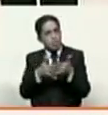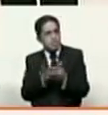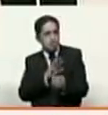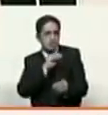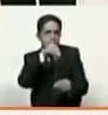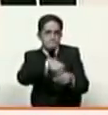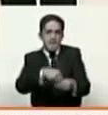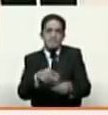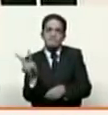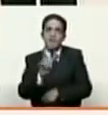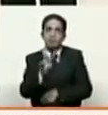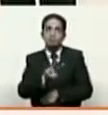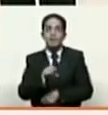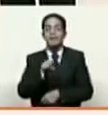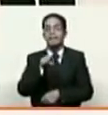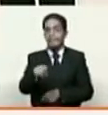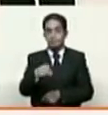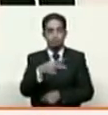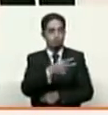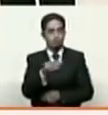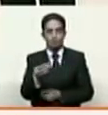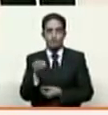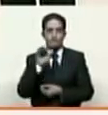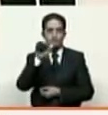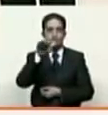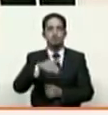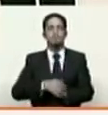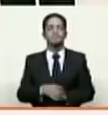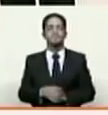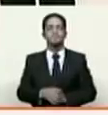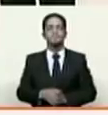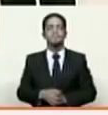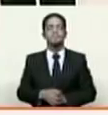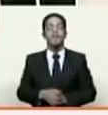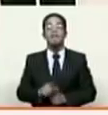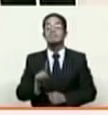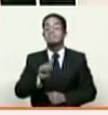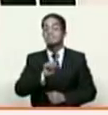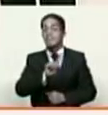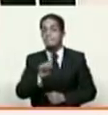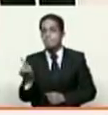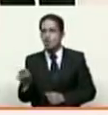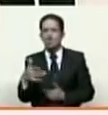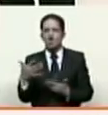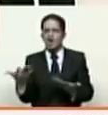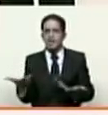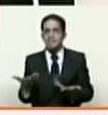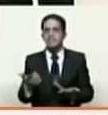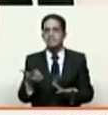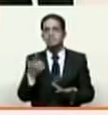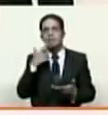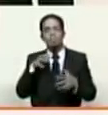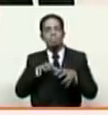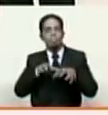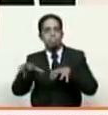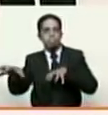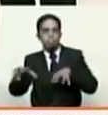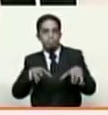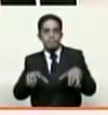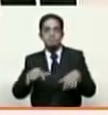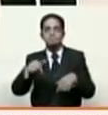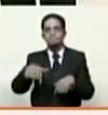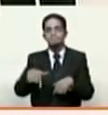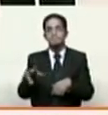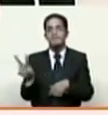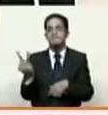Venezuela, eso no va a ocurrir. Como tampoco va a ocurrir lo que ellos han intentado, que es la división de la fuerte unión y de la